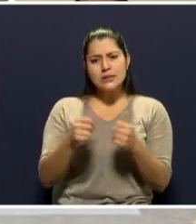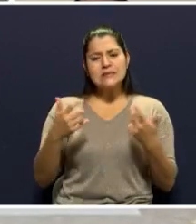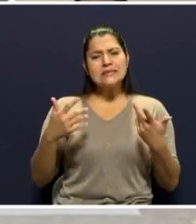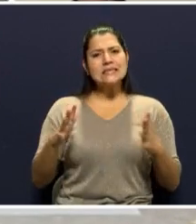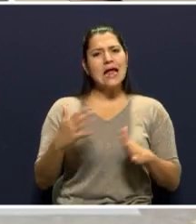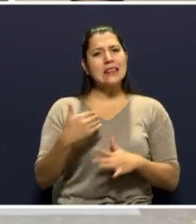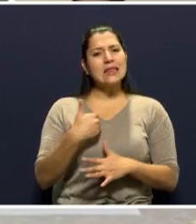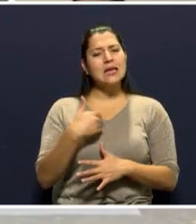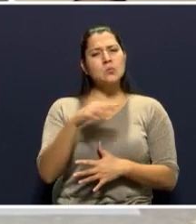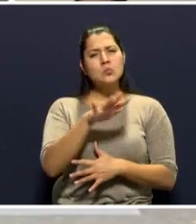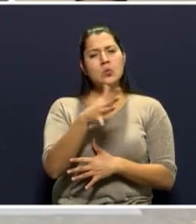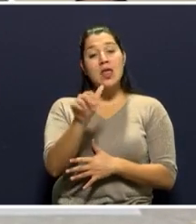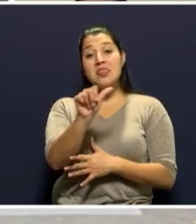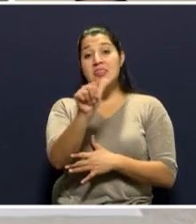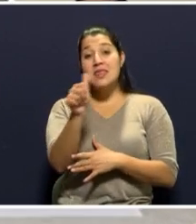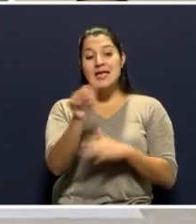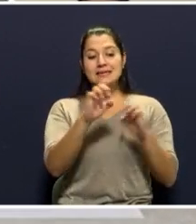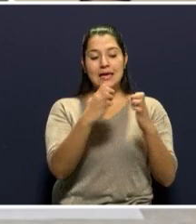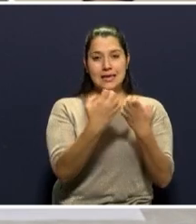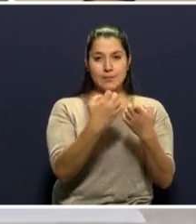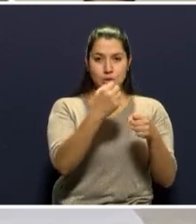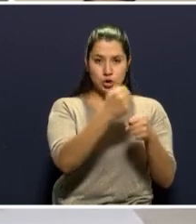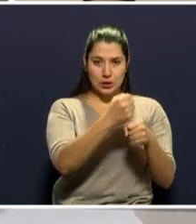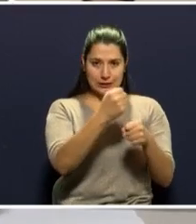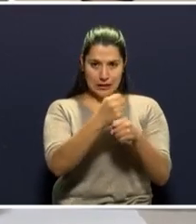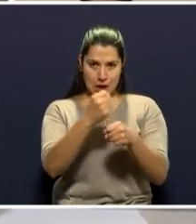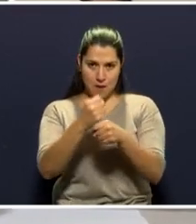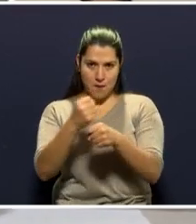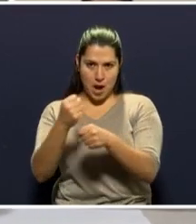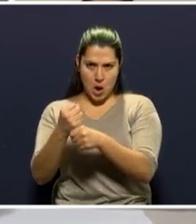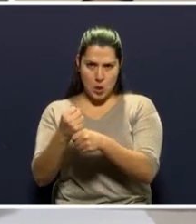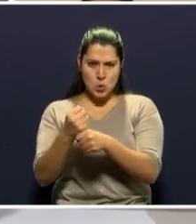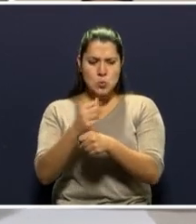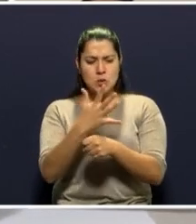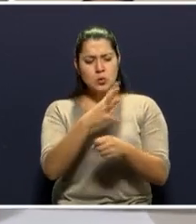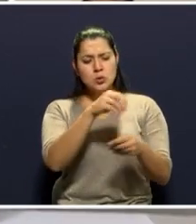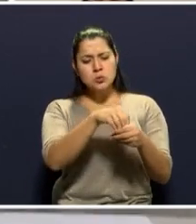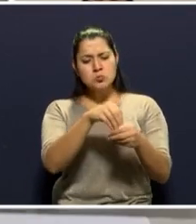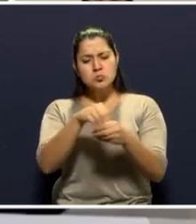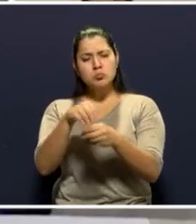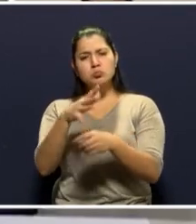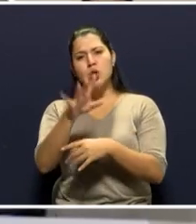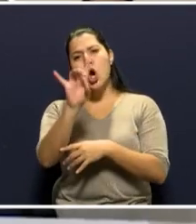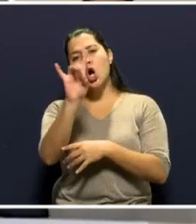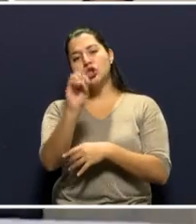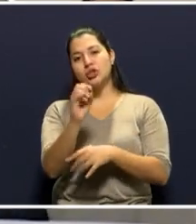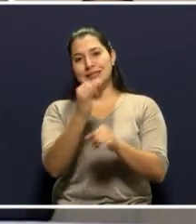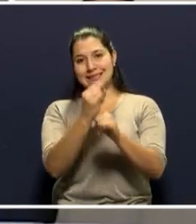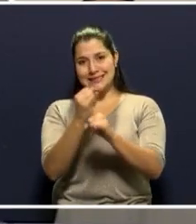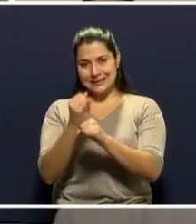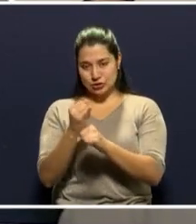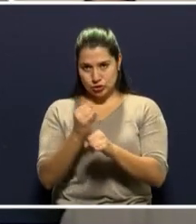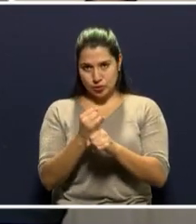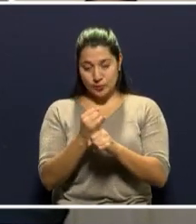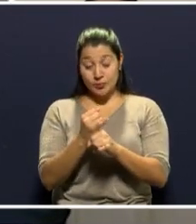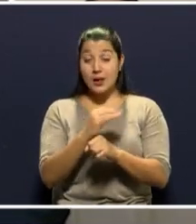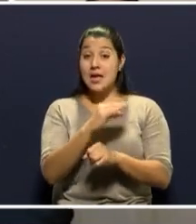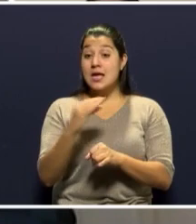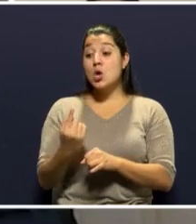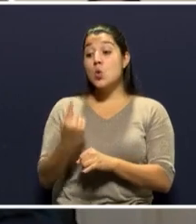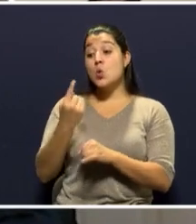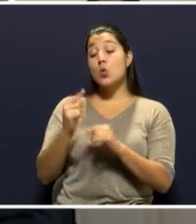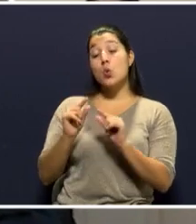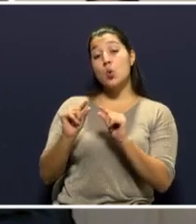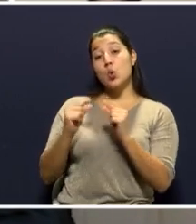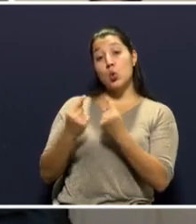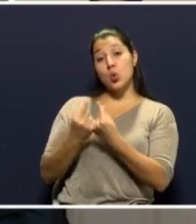aproximadamente 10 mesas de trabajo con unas 80 instituciones del nivel central que están articuladas en estas mesas, y una de ellas es